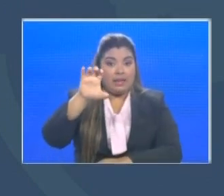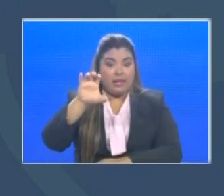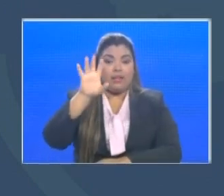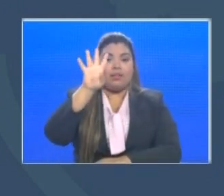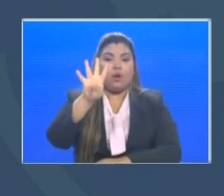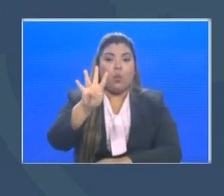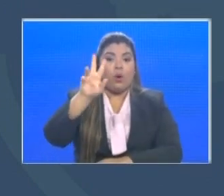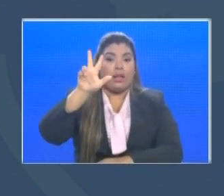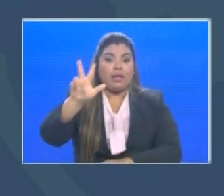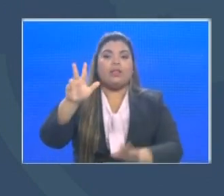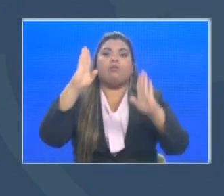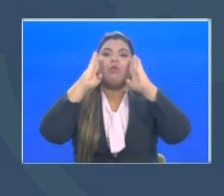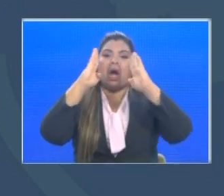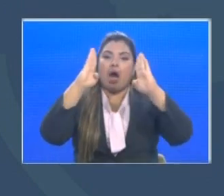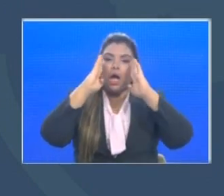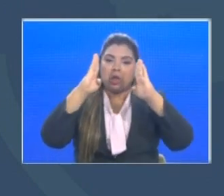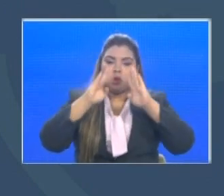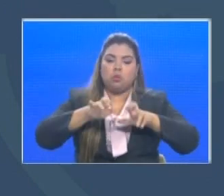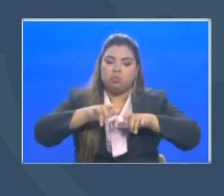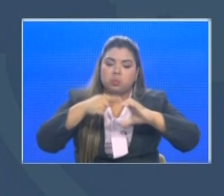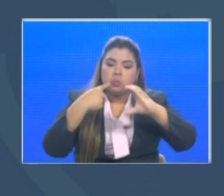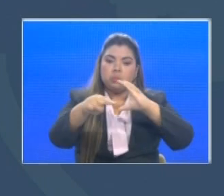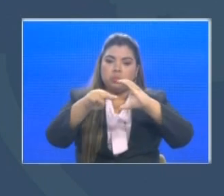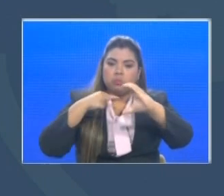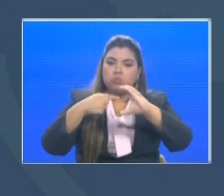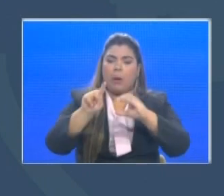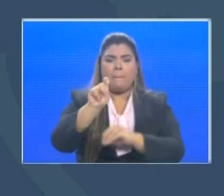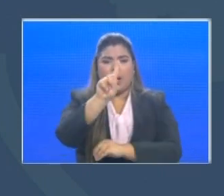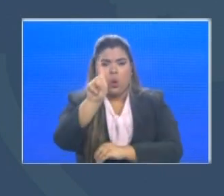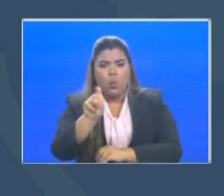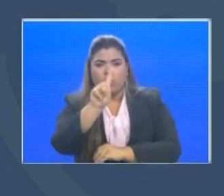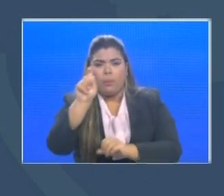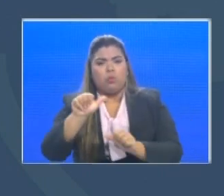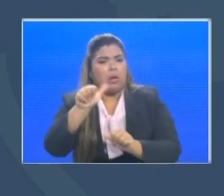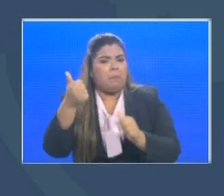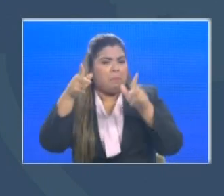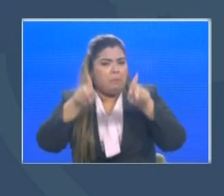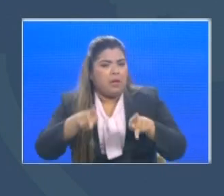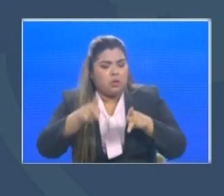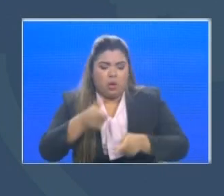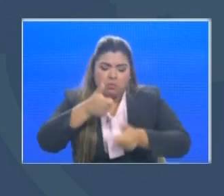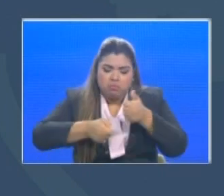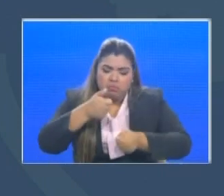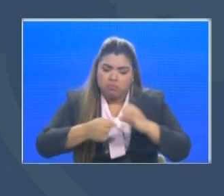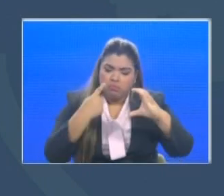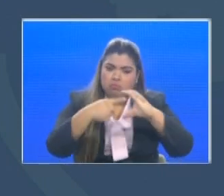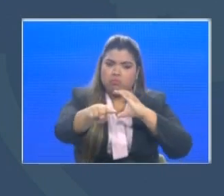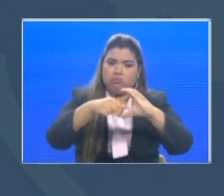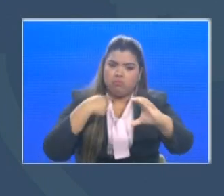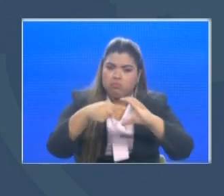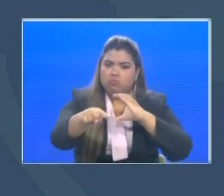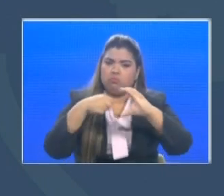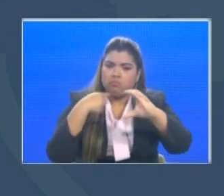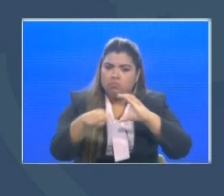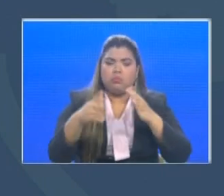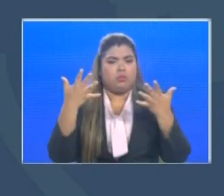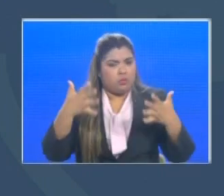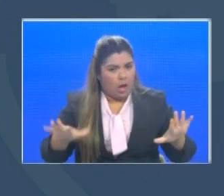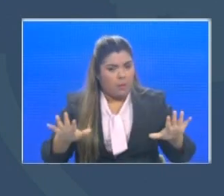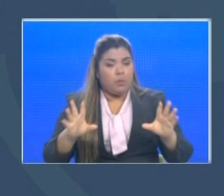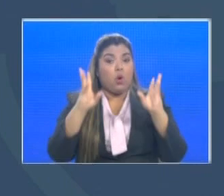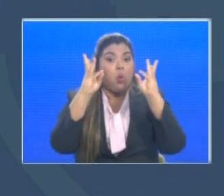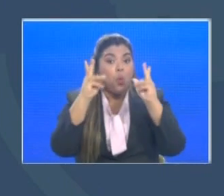40.543 atenciones, consultas que se han hecho, de las cuales ha tenido